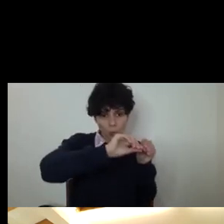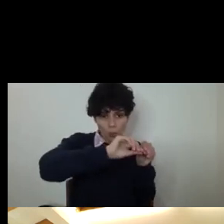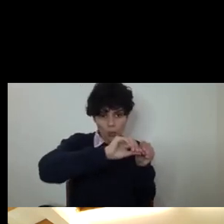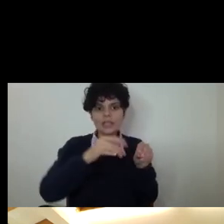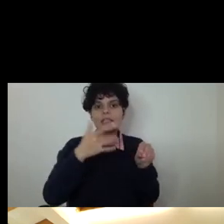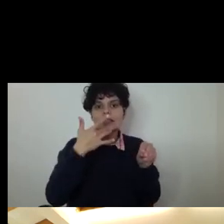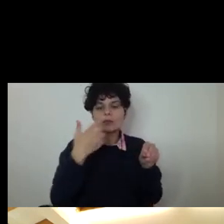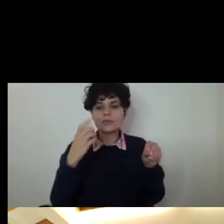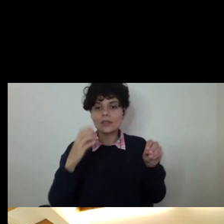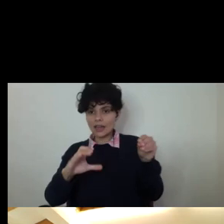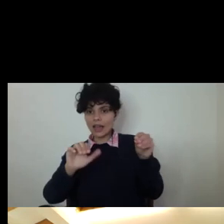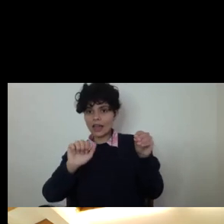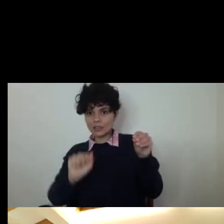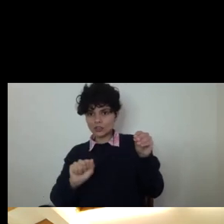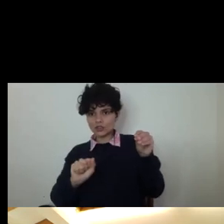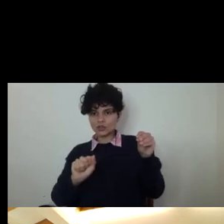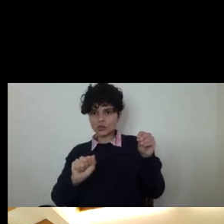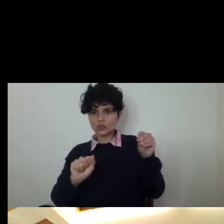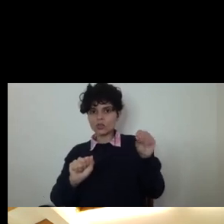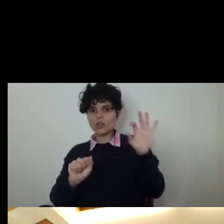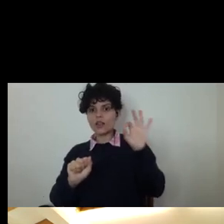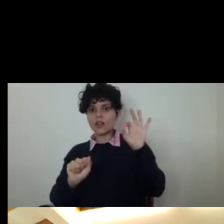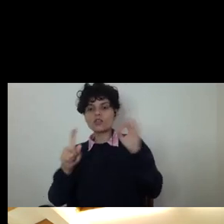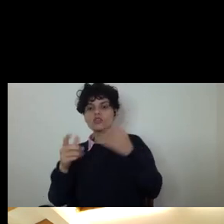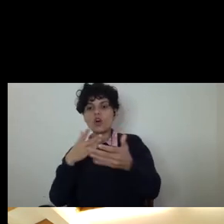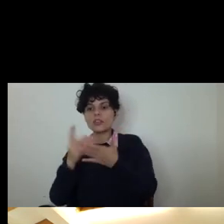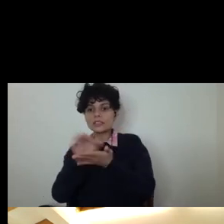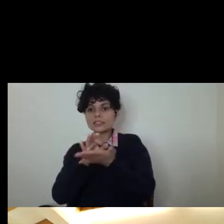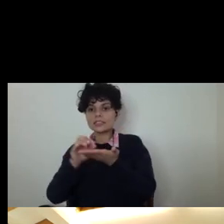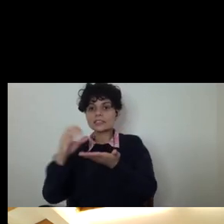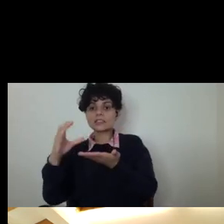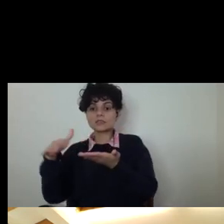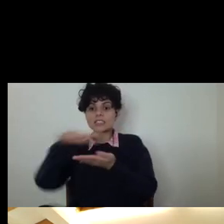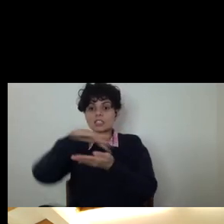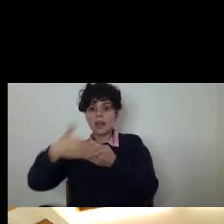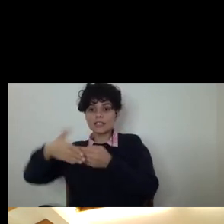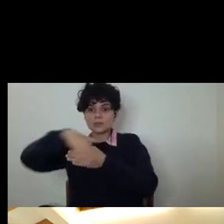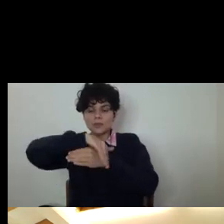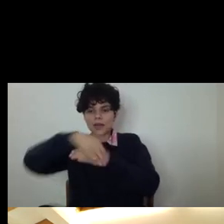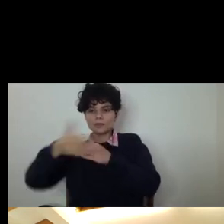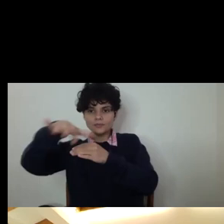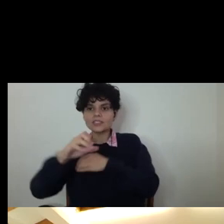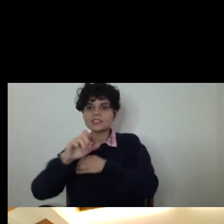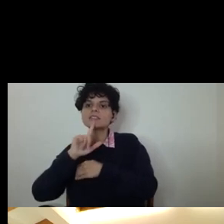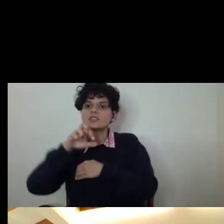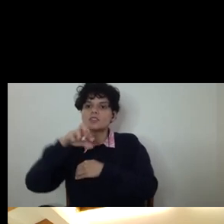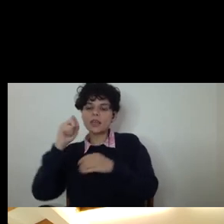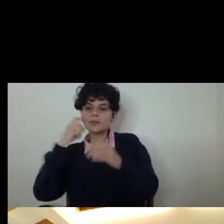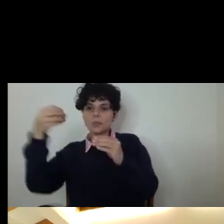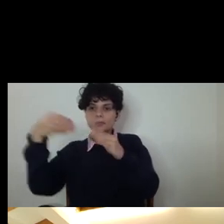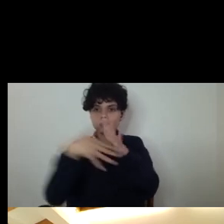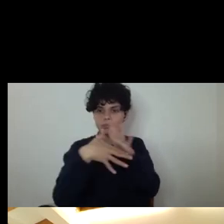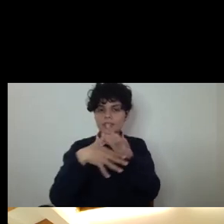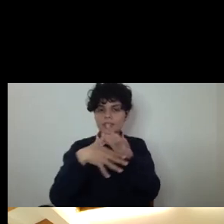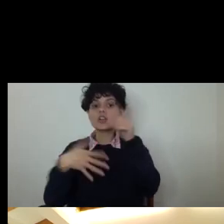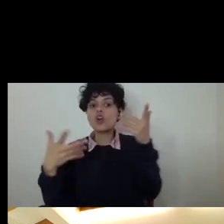el calcio por el lado que corresponde al lado citoplasmático del canal, teníamos que los canales respondían de tres